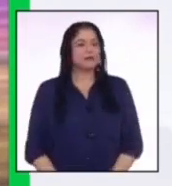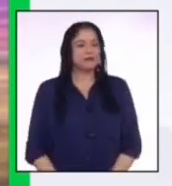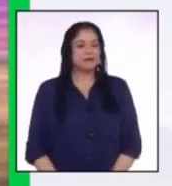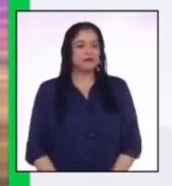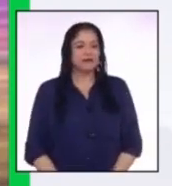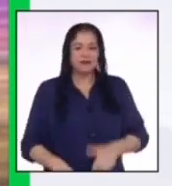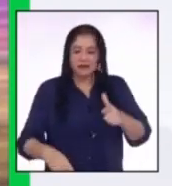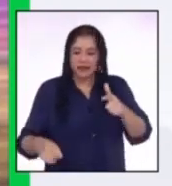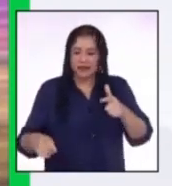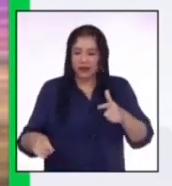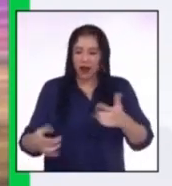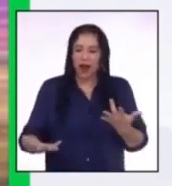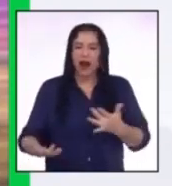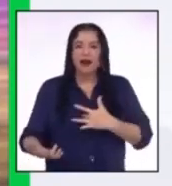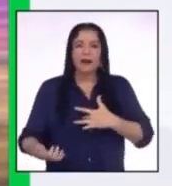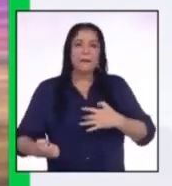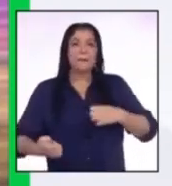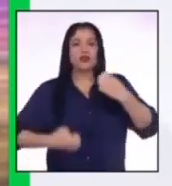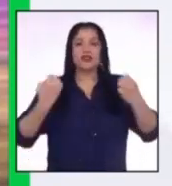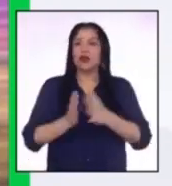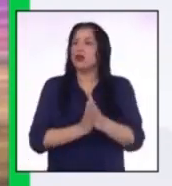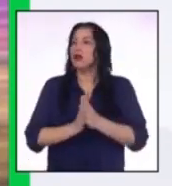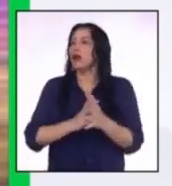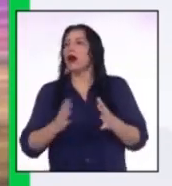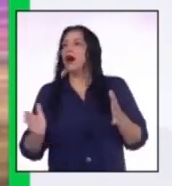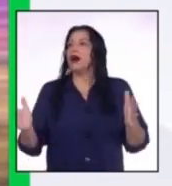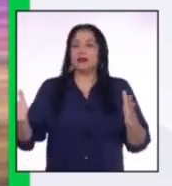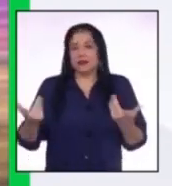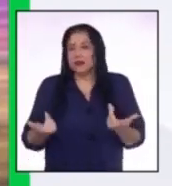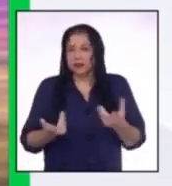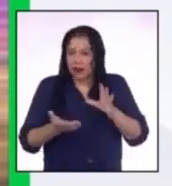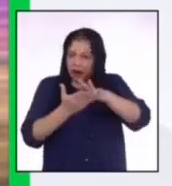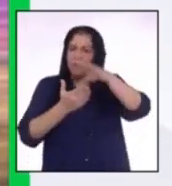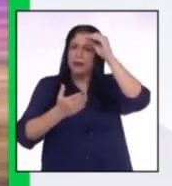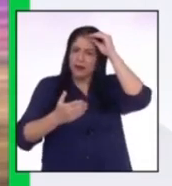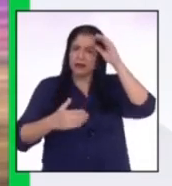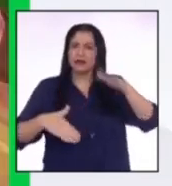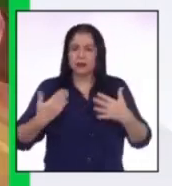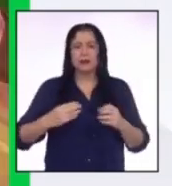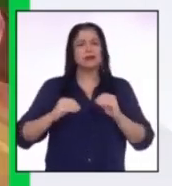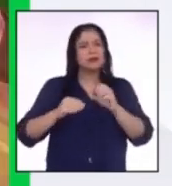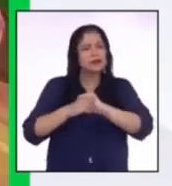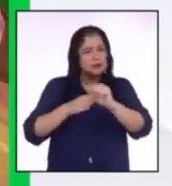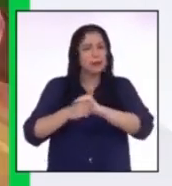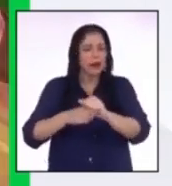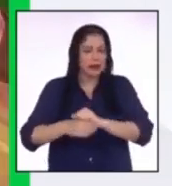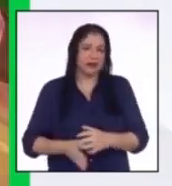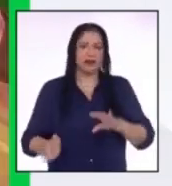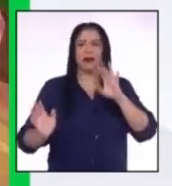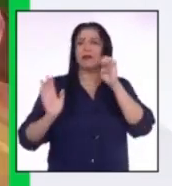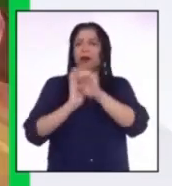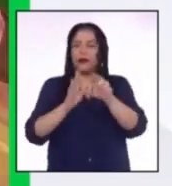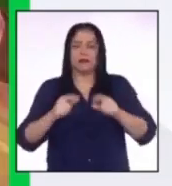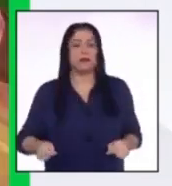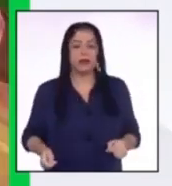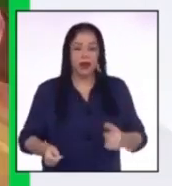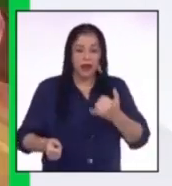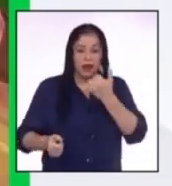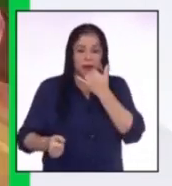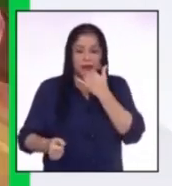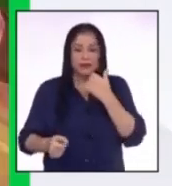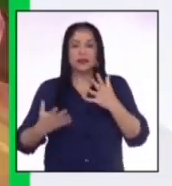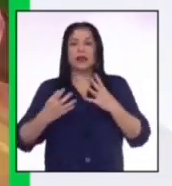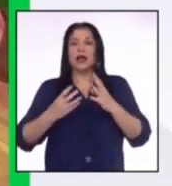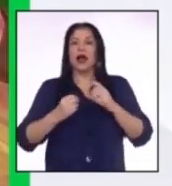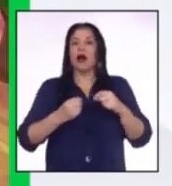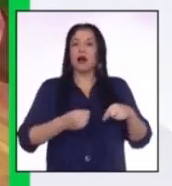esto genera emociones muy intensas pero a la vez se están aprendiendo y podemos hacer ejercicios a ver qué pasa si ahora ponemos 5